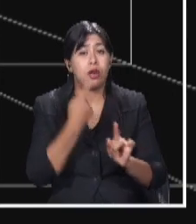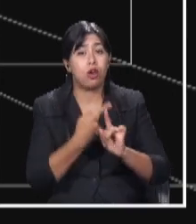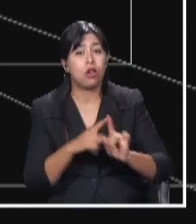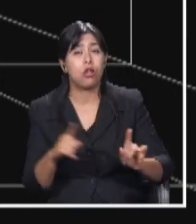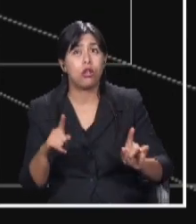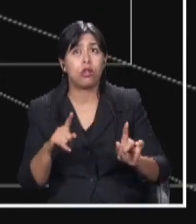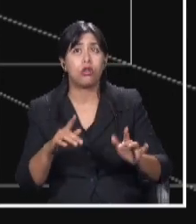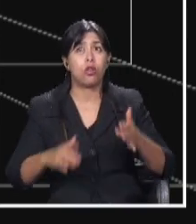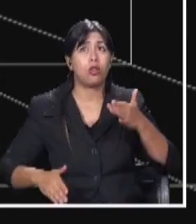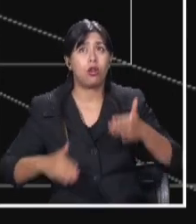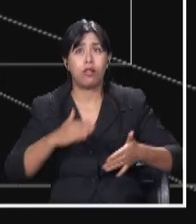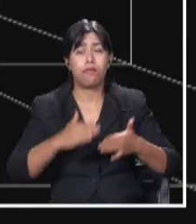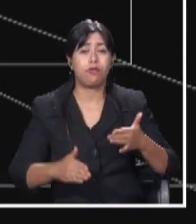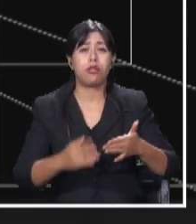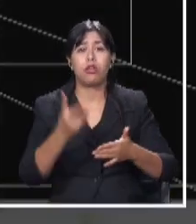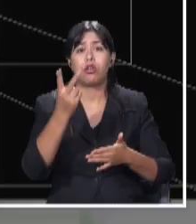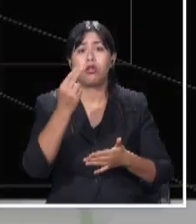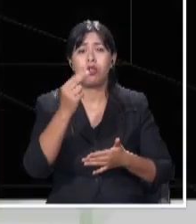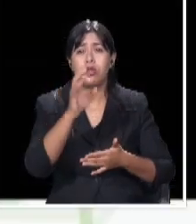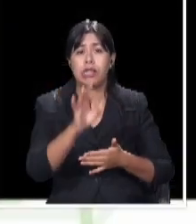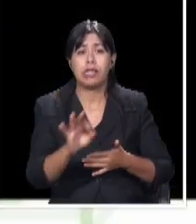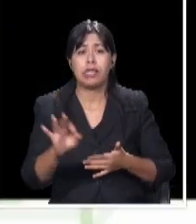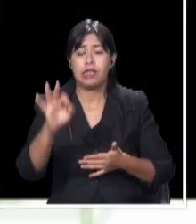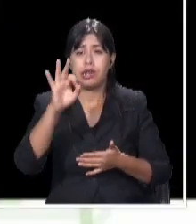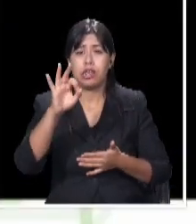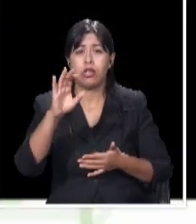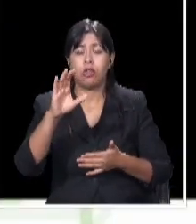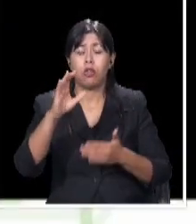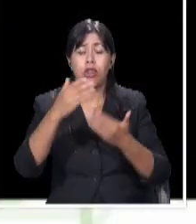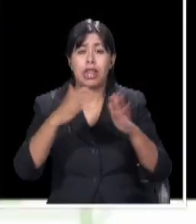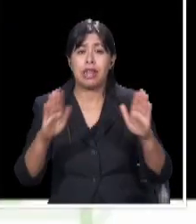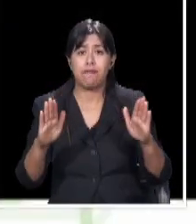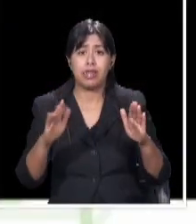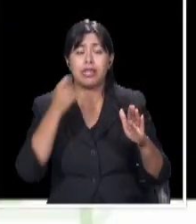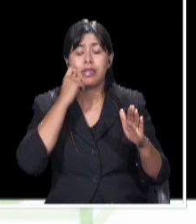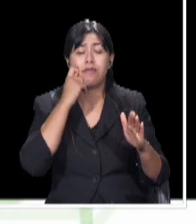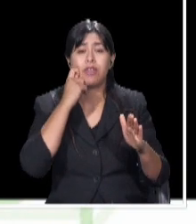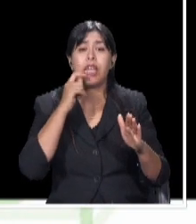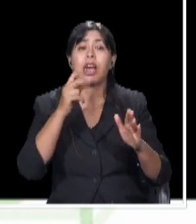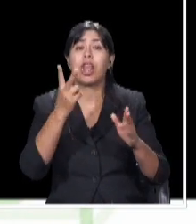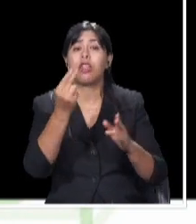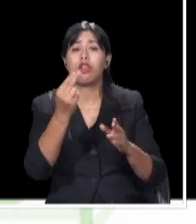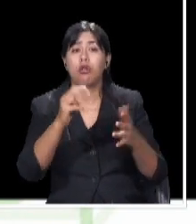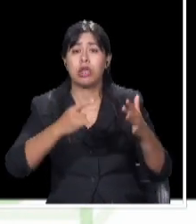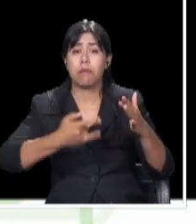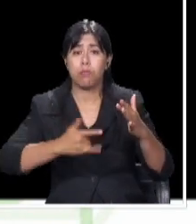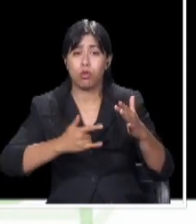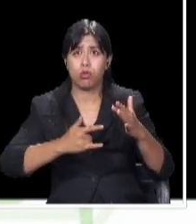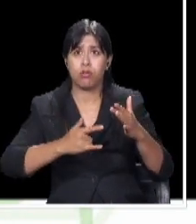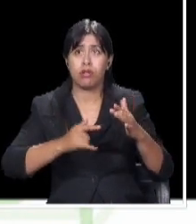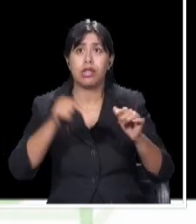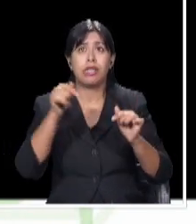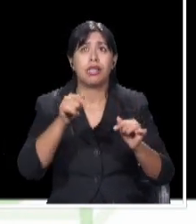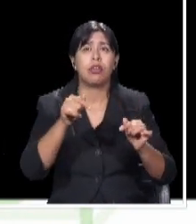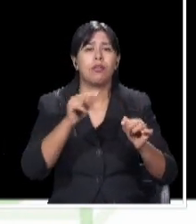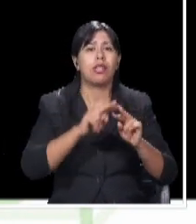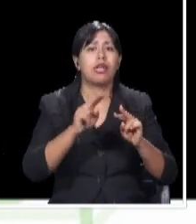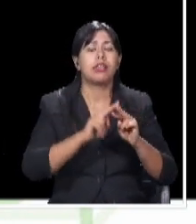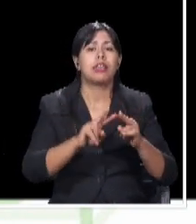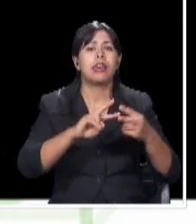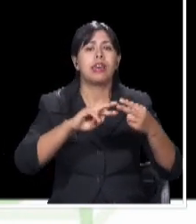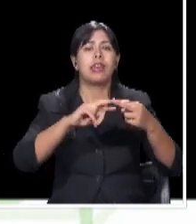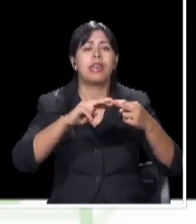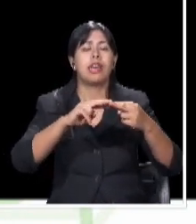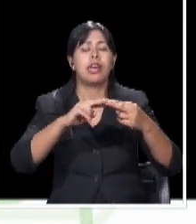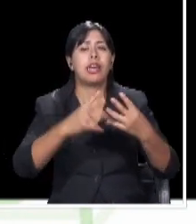está a la derecha, que tiene 12 grados de libertad, son 12 motores, el de la izquierda tiene 9 motores, y aquí hay una serie de redes, esto se hace con redes neuronales, una